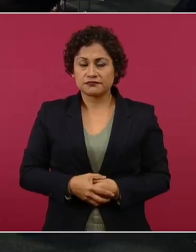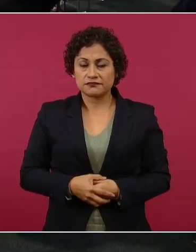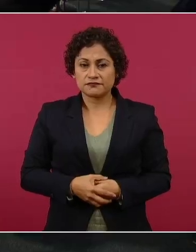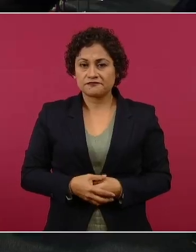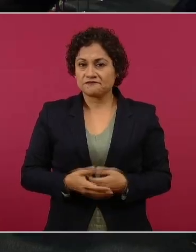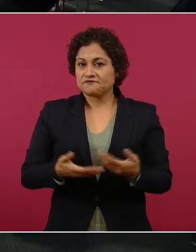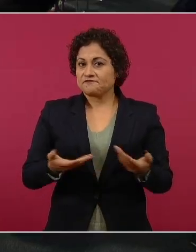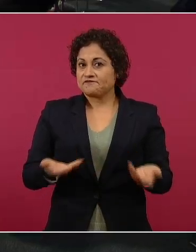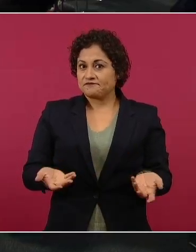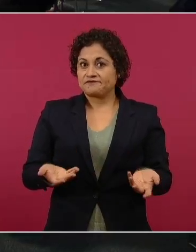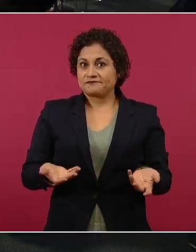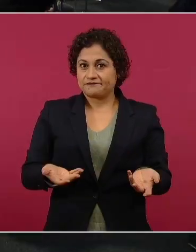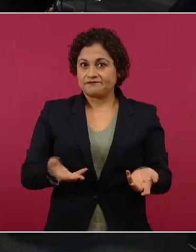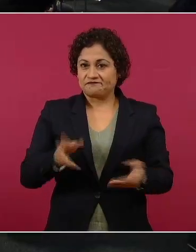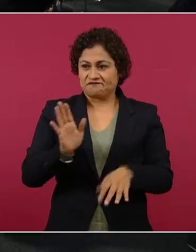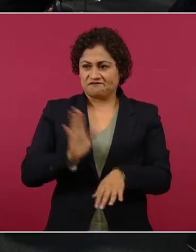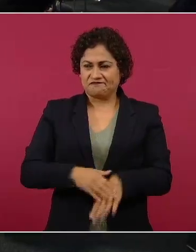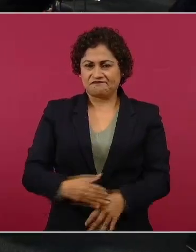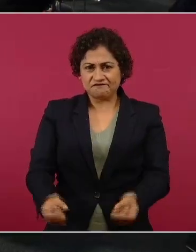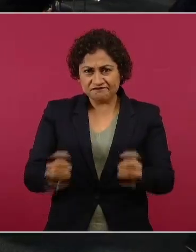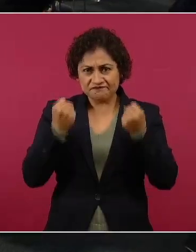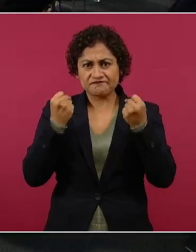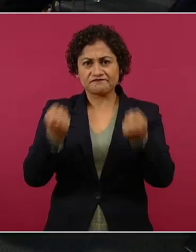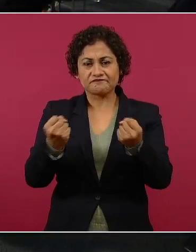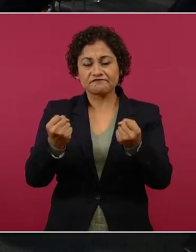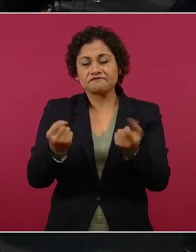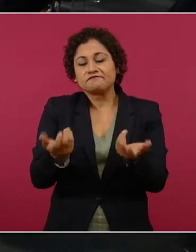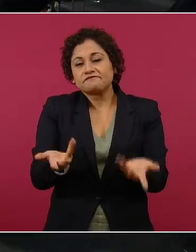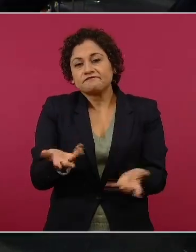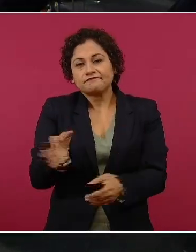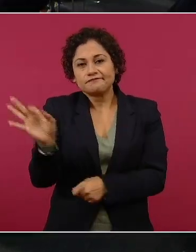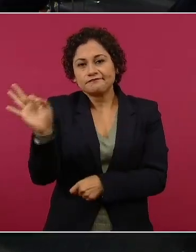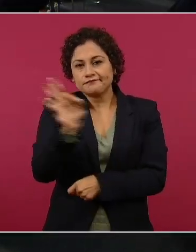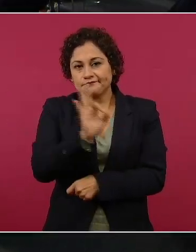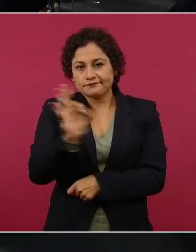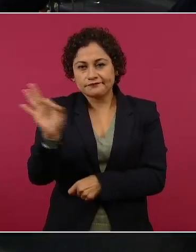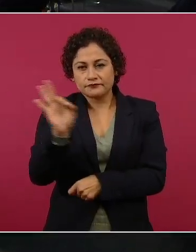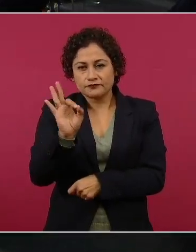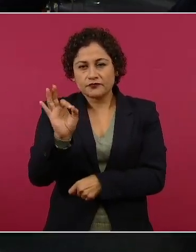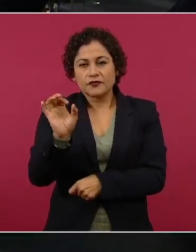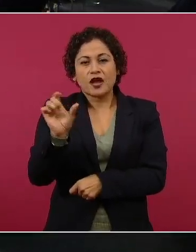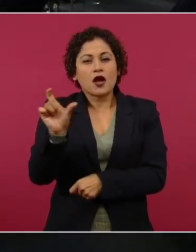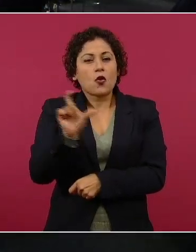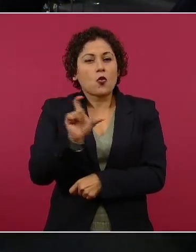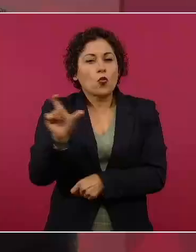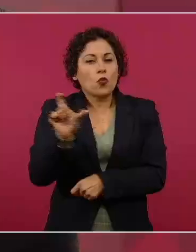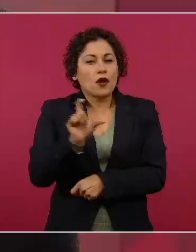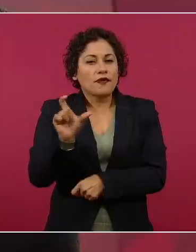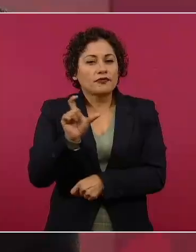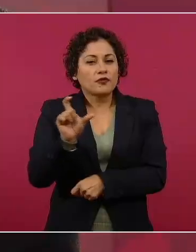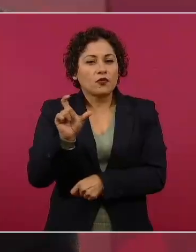Si acaso, en los momentos de más fortaleza,